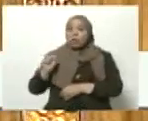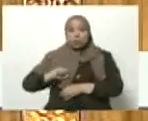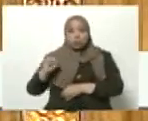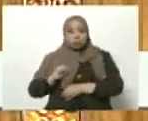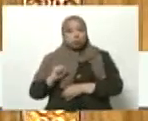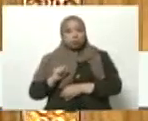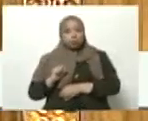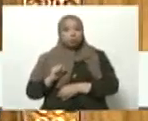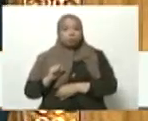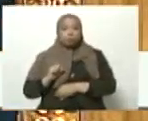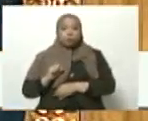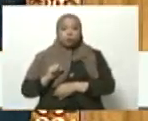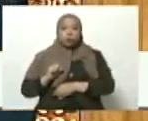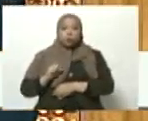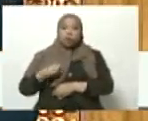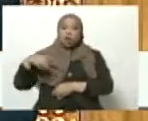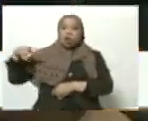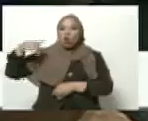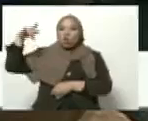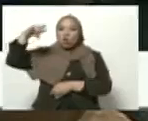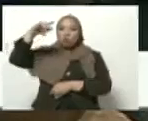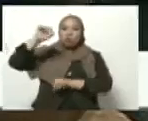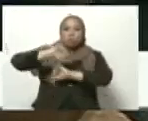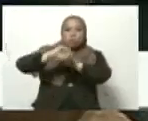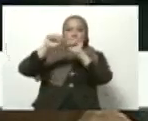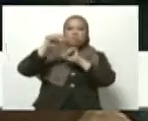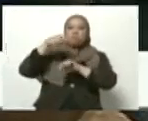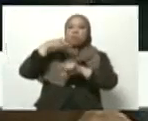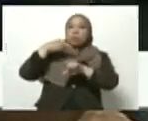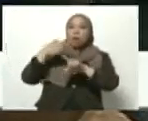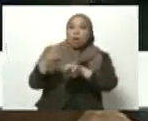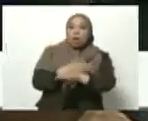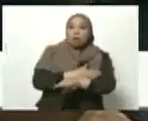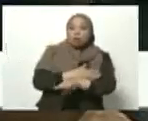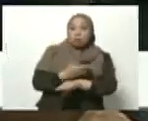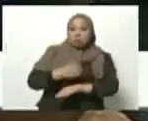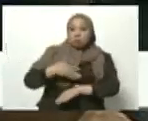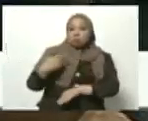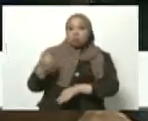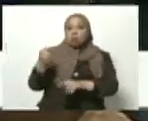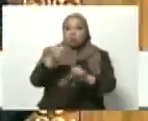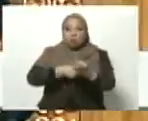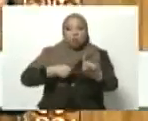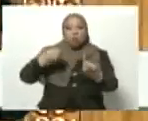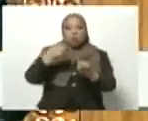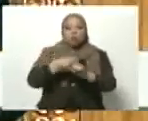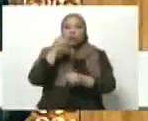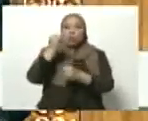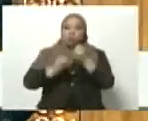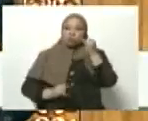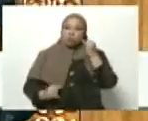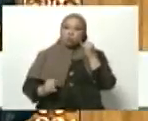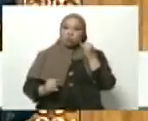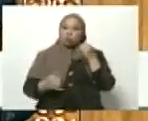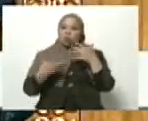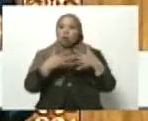Gudró. La idea era, como dice el propio Esper, ellos querían luchar hasta el último soldado de Estados